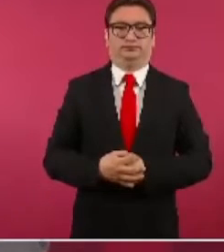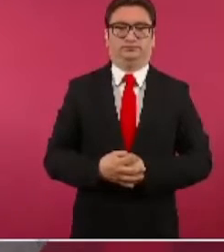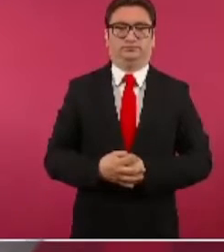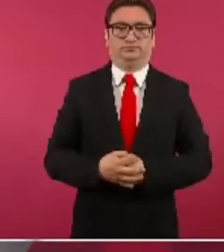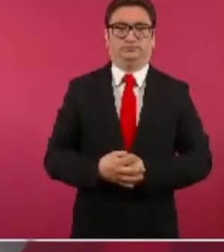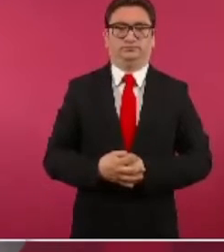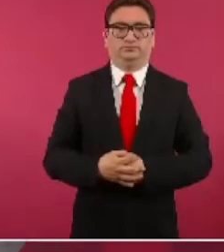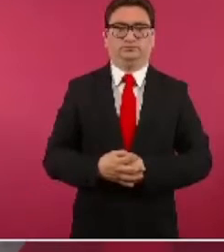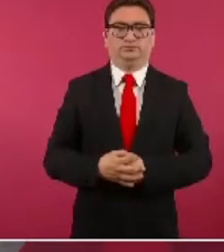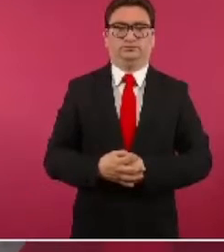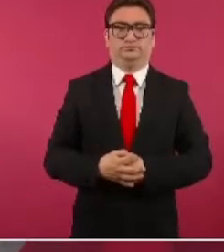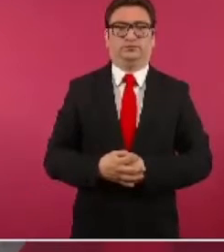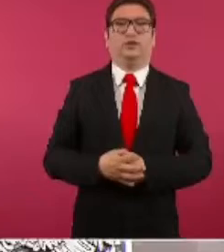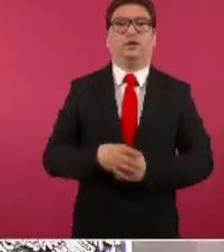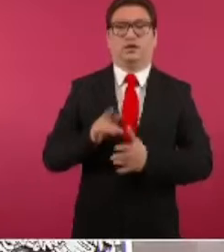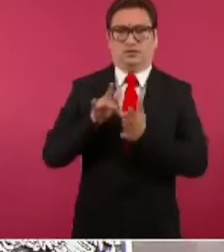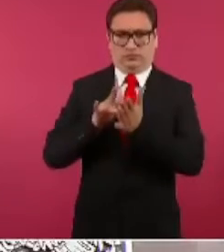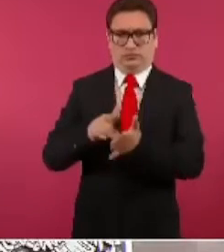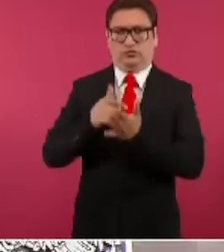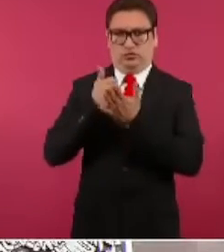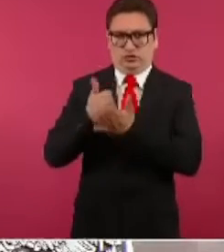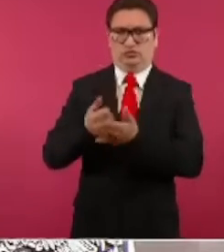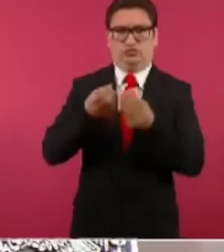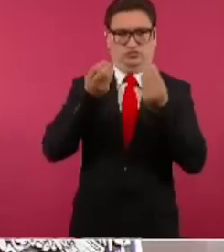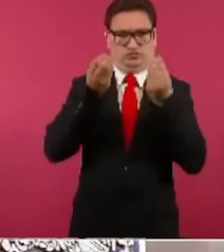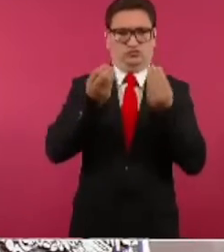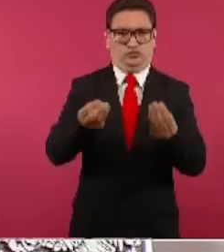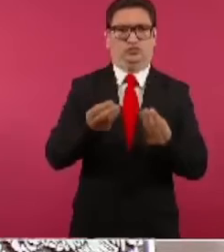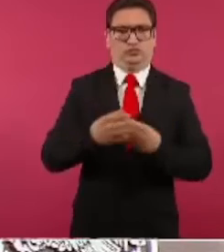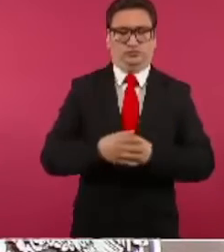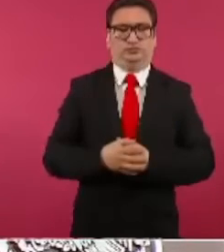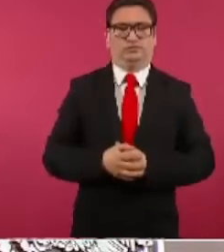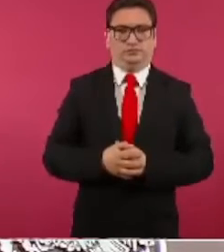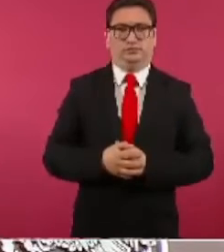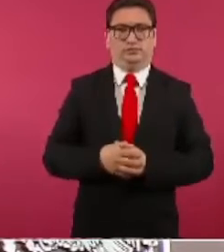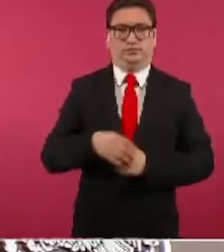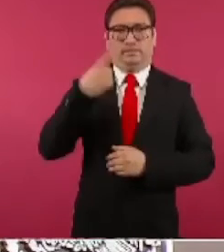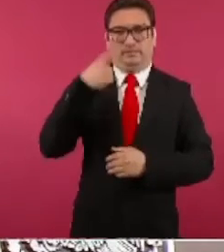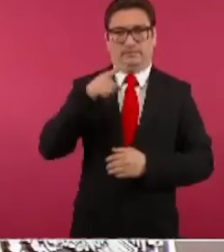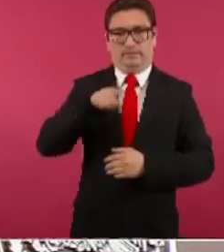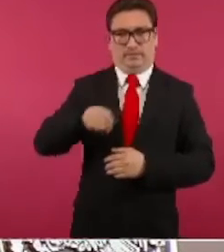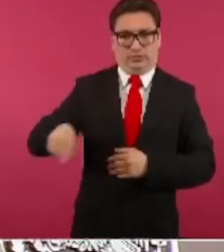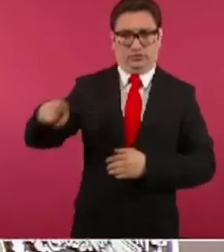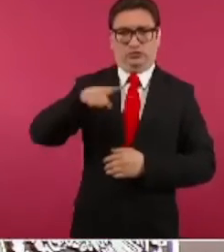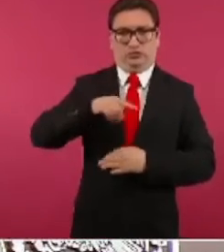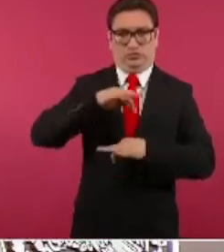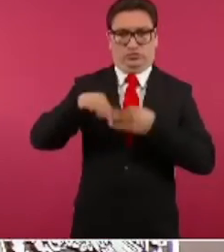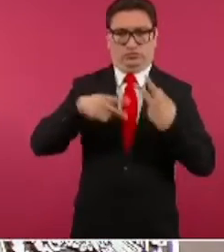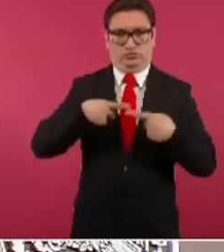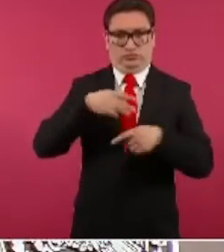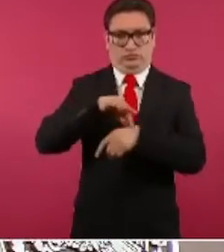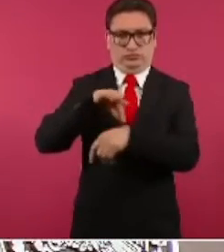Se está ayudando mucho a los médicos.